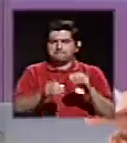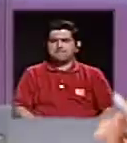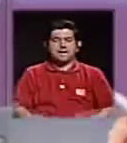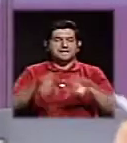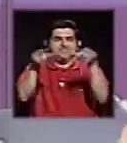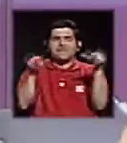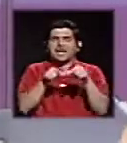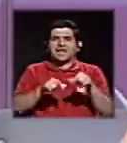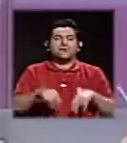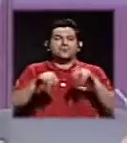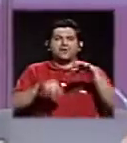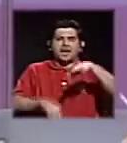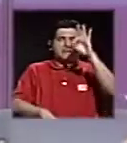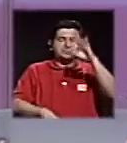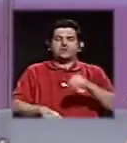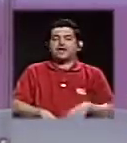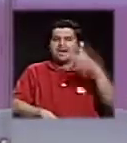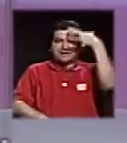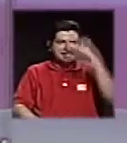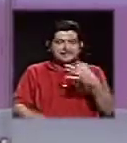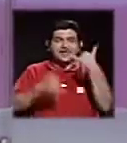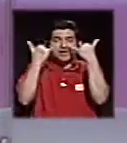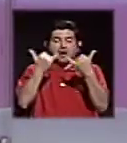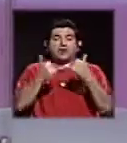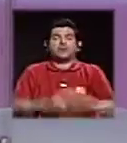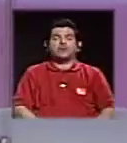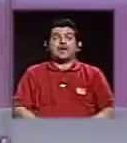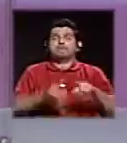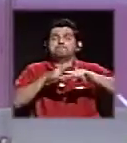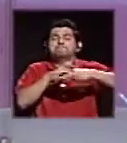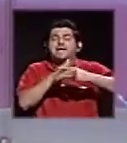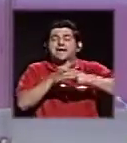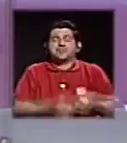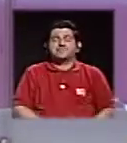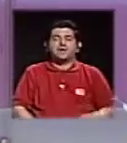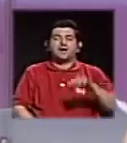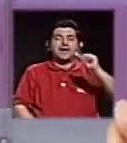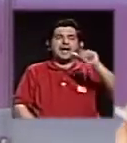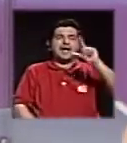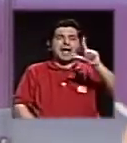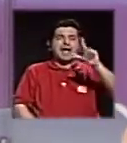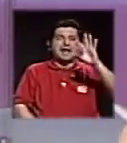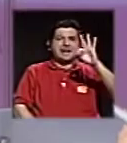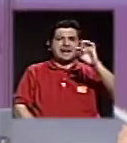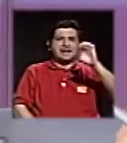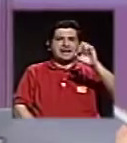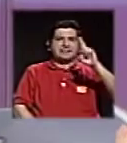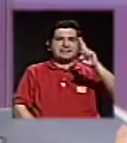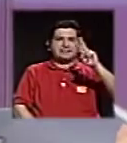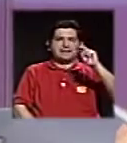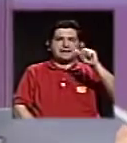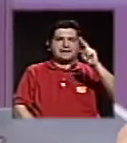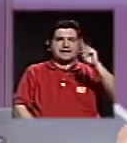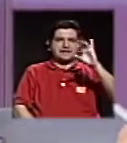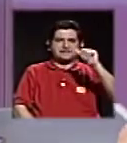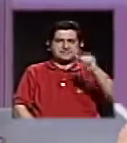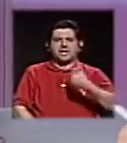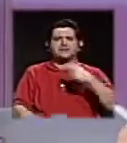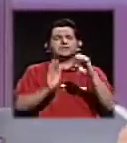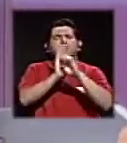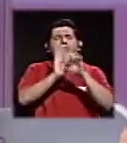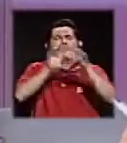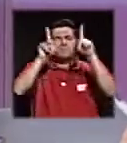elegible como criterio sino que el criterio sea el mecanismo de alternancia yo siempre pongo el ejemplo sobre todo para